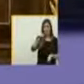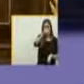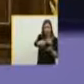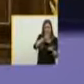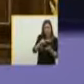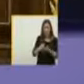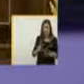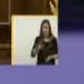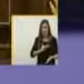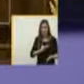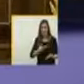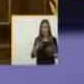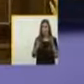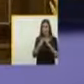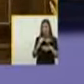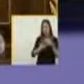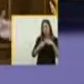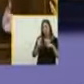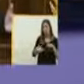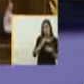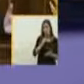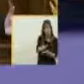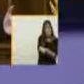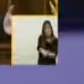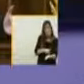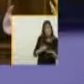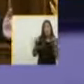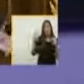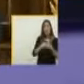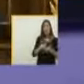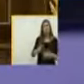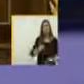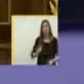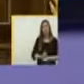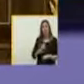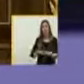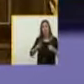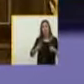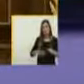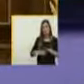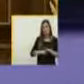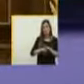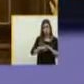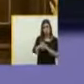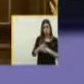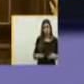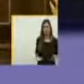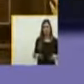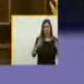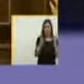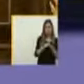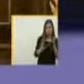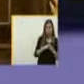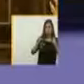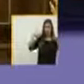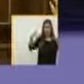Pedro Sánchez, porque lle impón a lógica do bello aparato do Partido Socialista, a lógica dos mercados, a lógica de